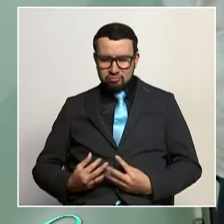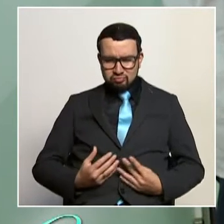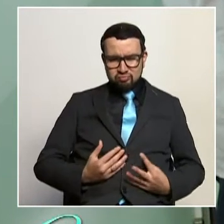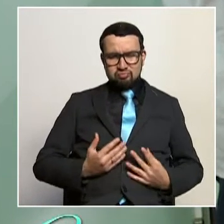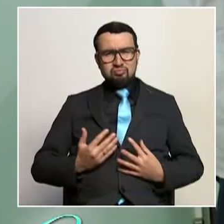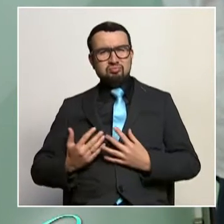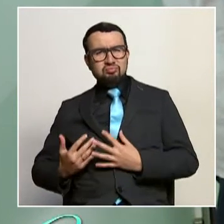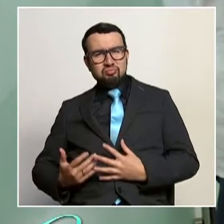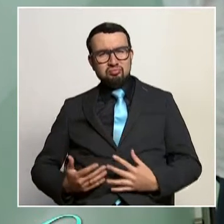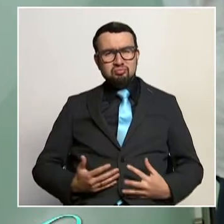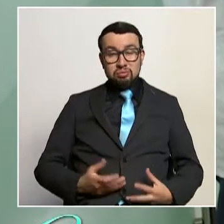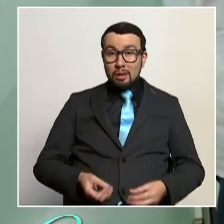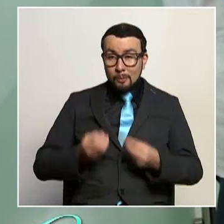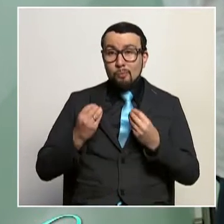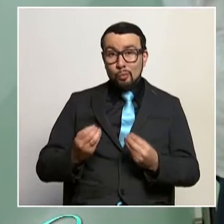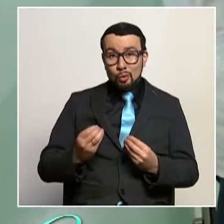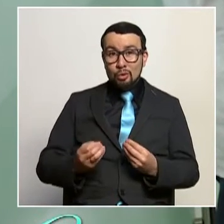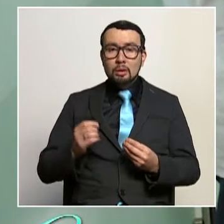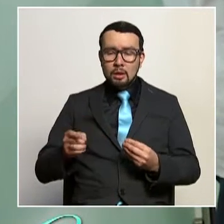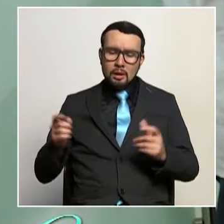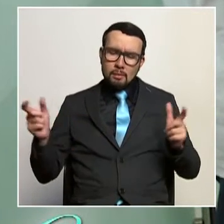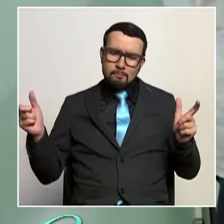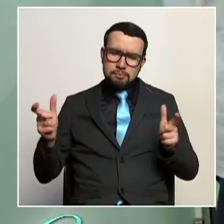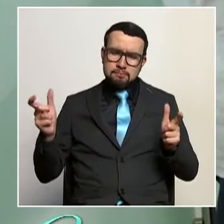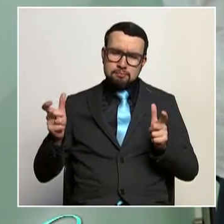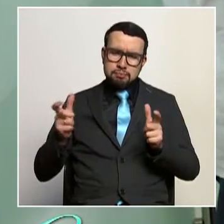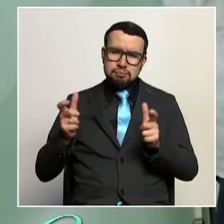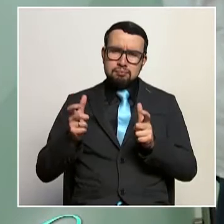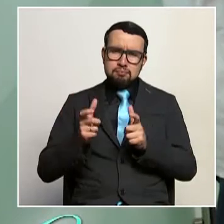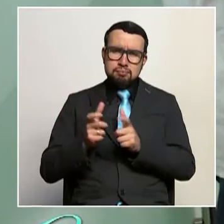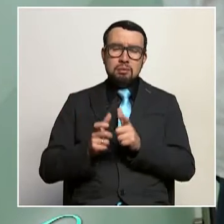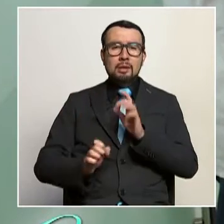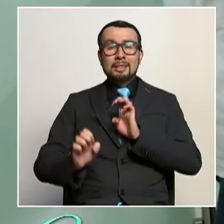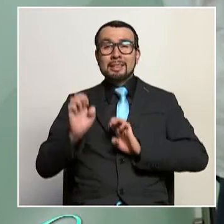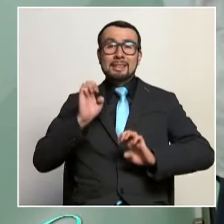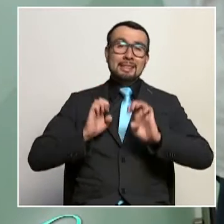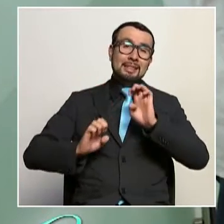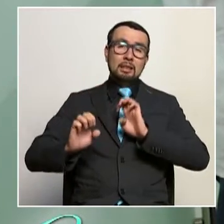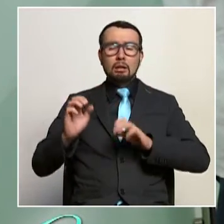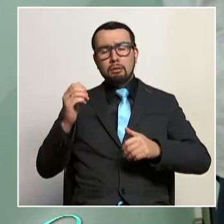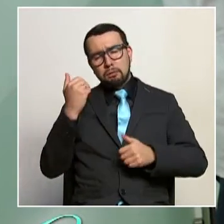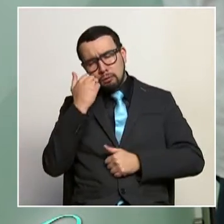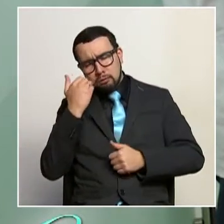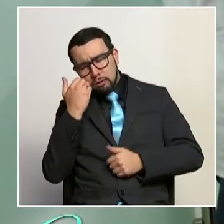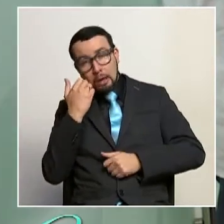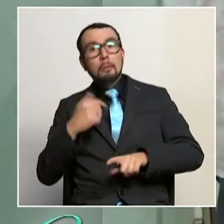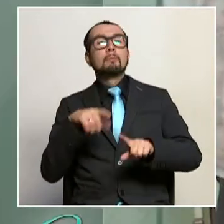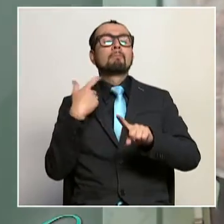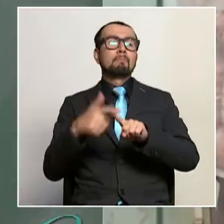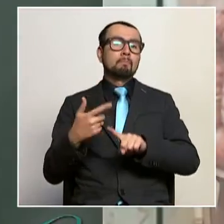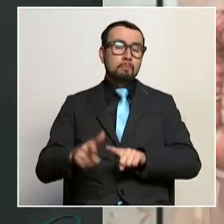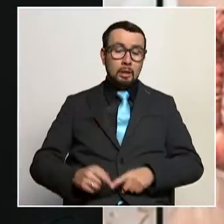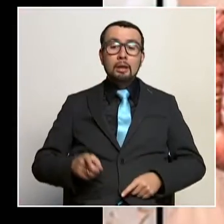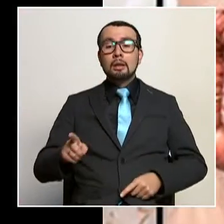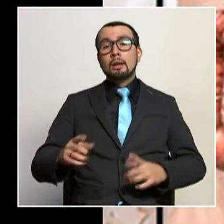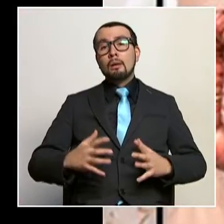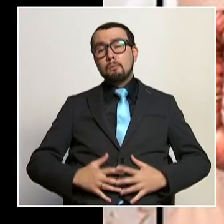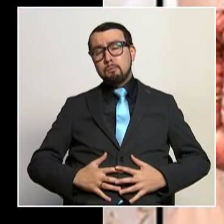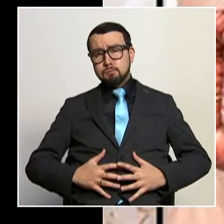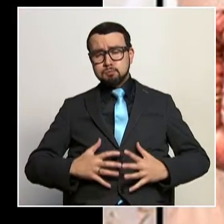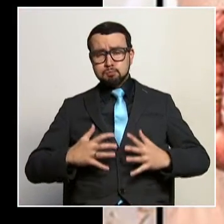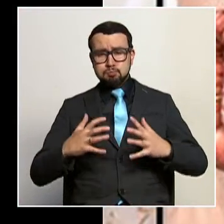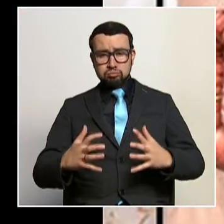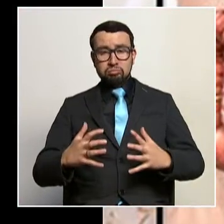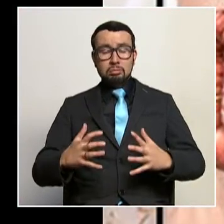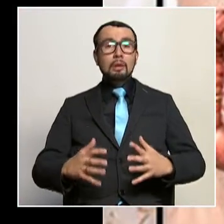como lo explicaba el doctor Alonso, con fermentación y con formación de gases, va a generar todo ese cuadro inflamatorio. Ese cuadro inflamatorio se va